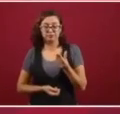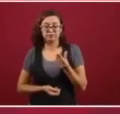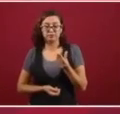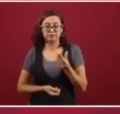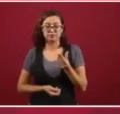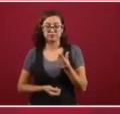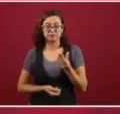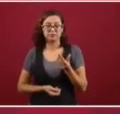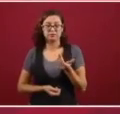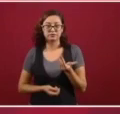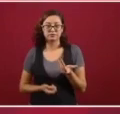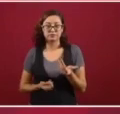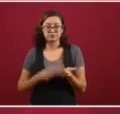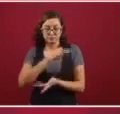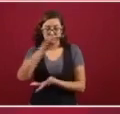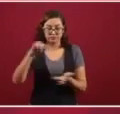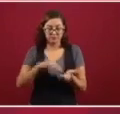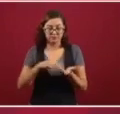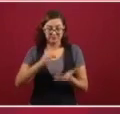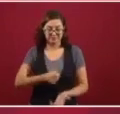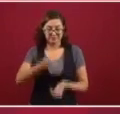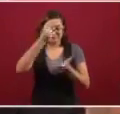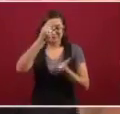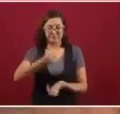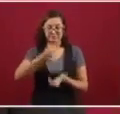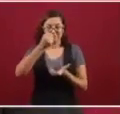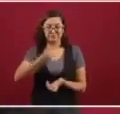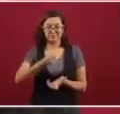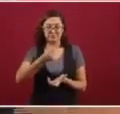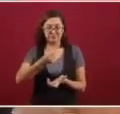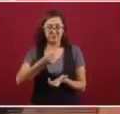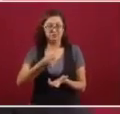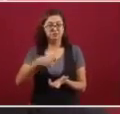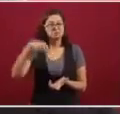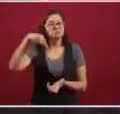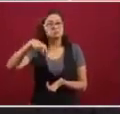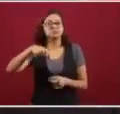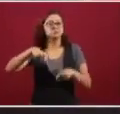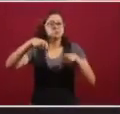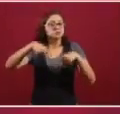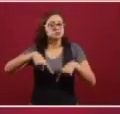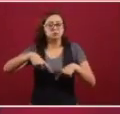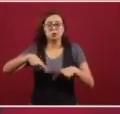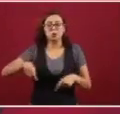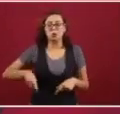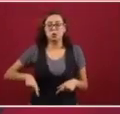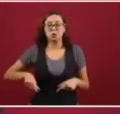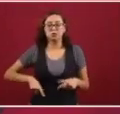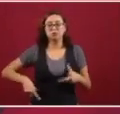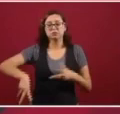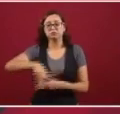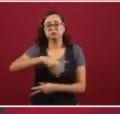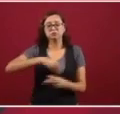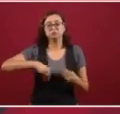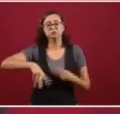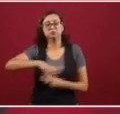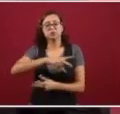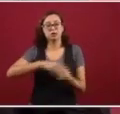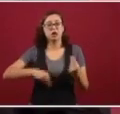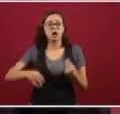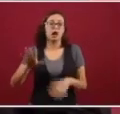presupuesto de los gobiernos municipales se queda en el mismo gobierno, porque hay regidores que